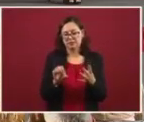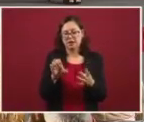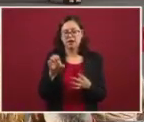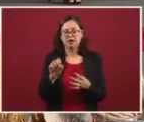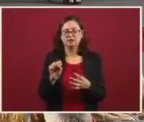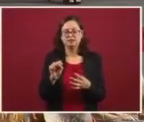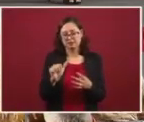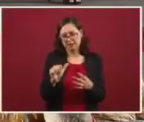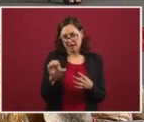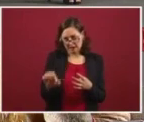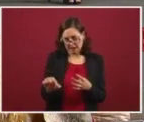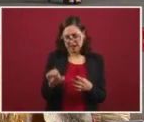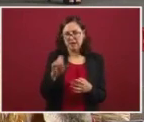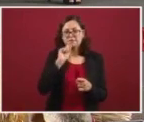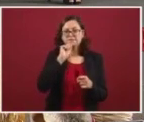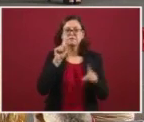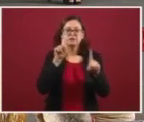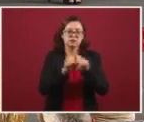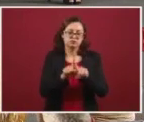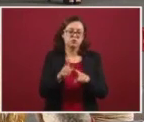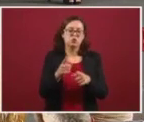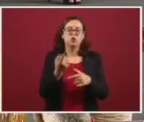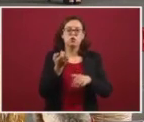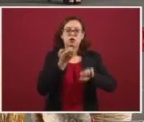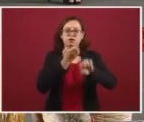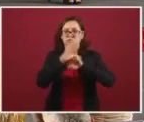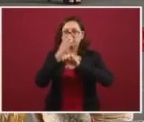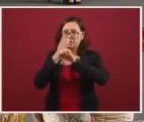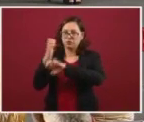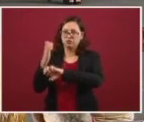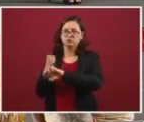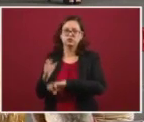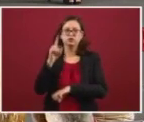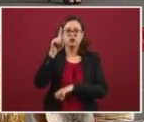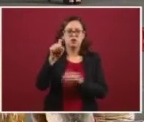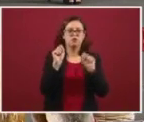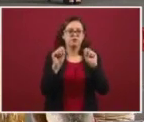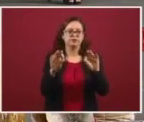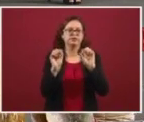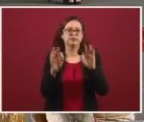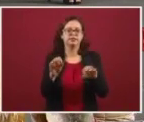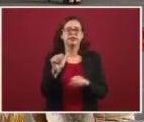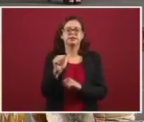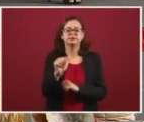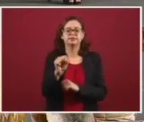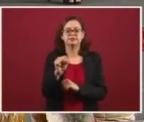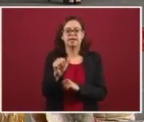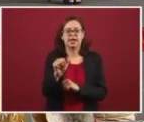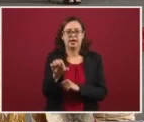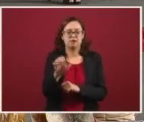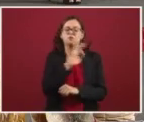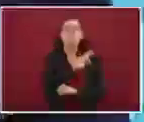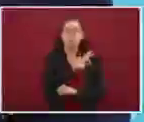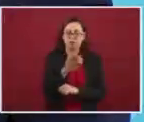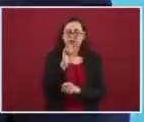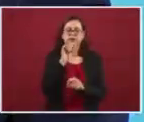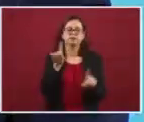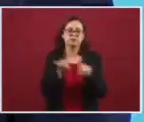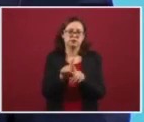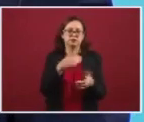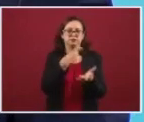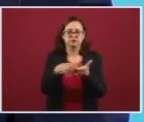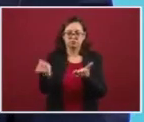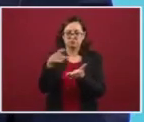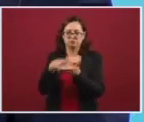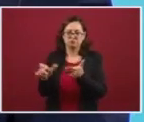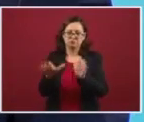o en el interior de la República, en las delegaciones regionales del SAE. Entonces, sí, hacer un atento llamado a la ciudadanía a que participen.